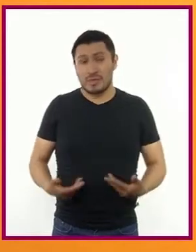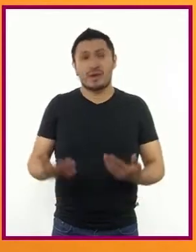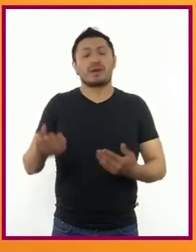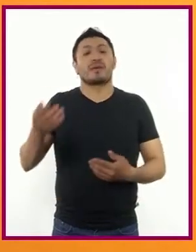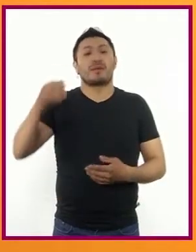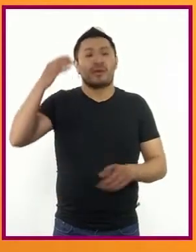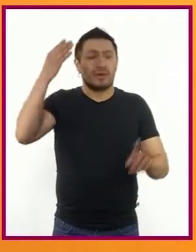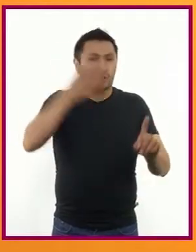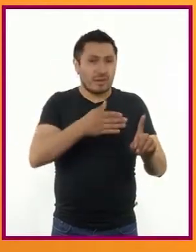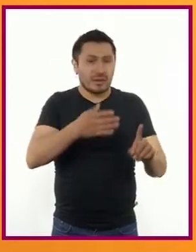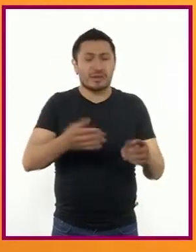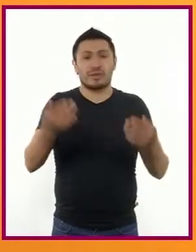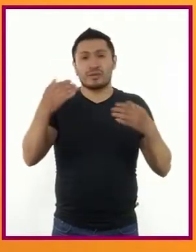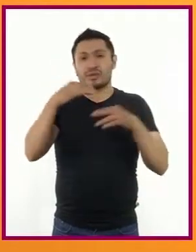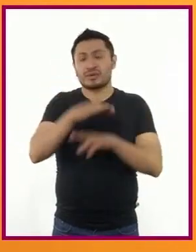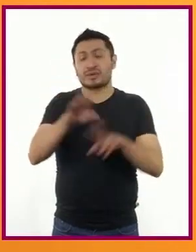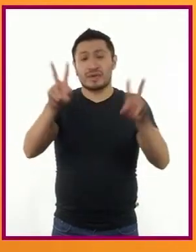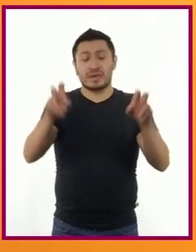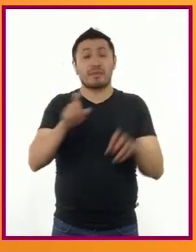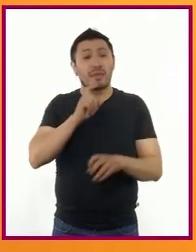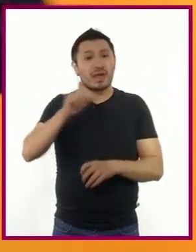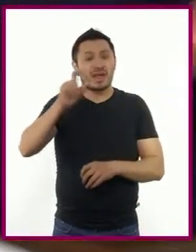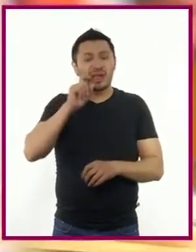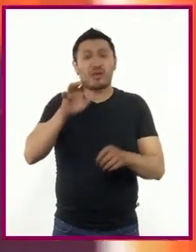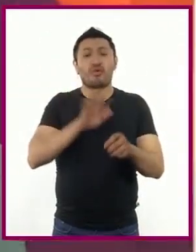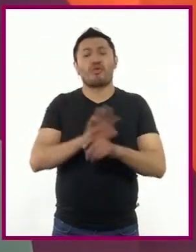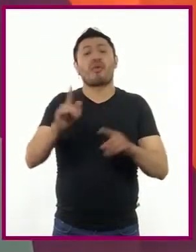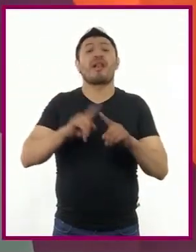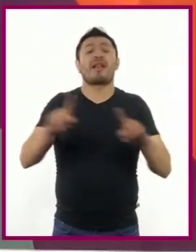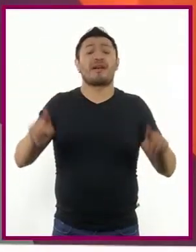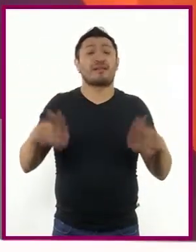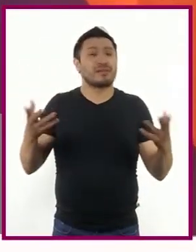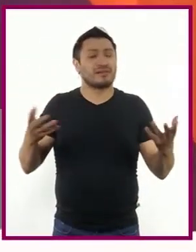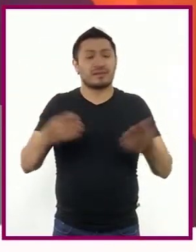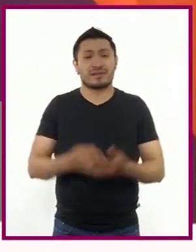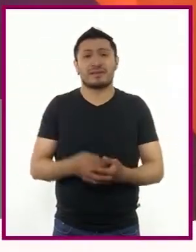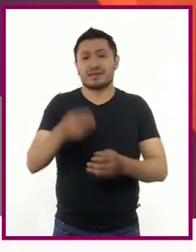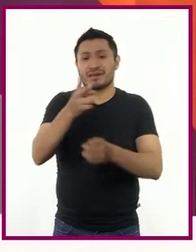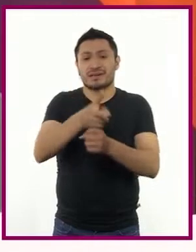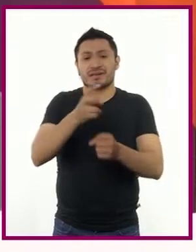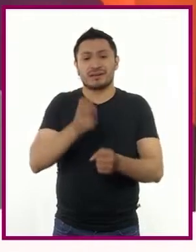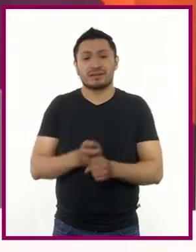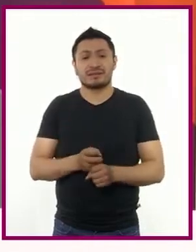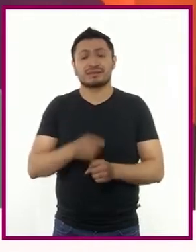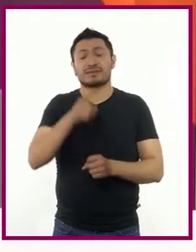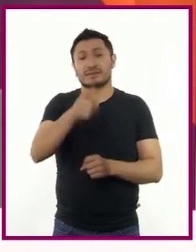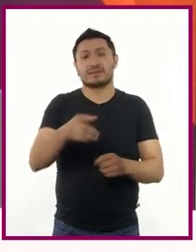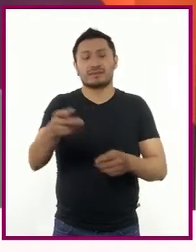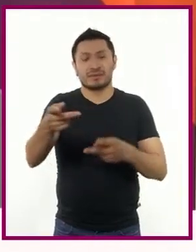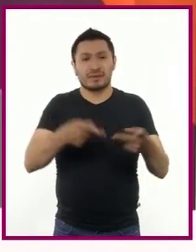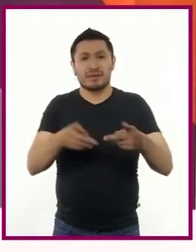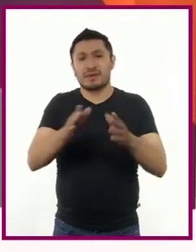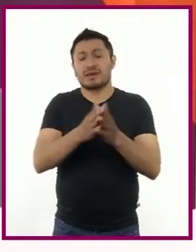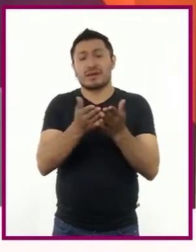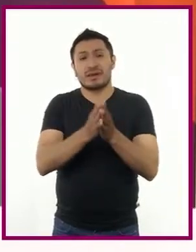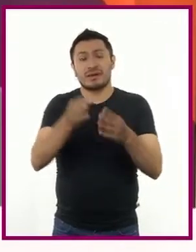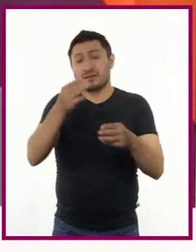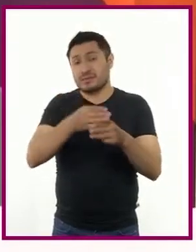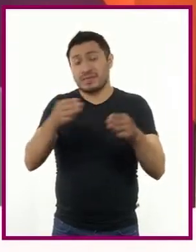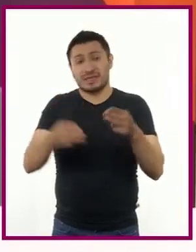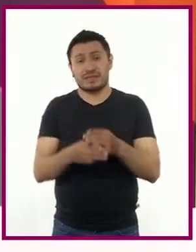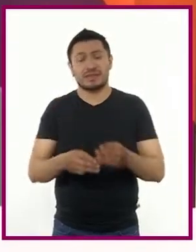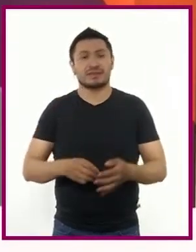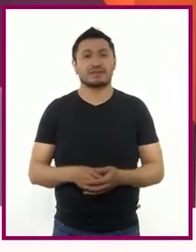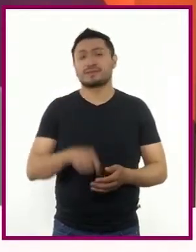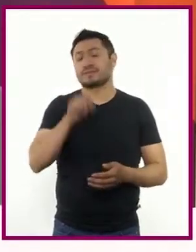título Cuestión de sexo. ¿Qué tan diferentes somos? Los invitamos a tener listos sus materiales escolares.